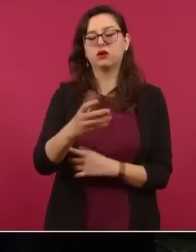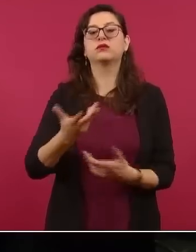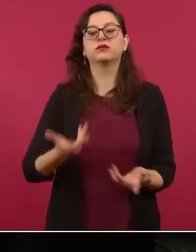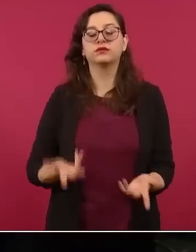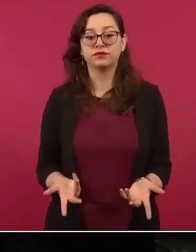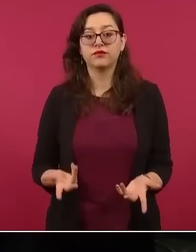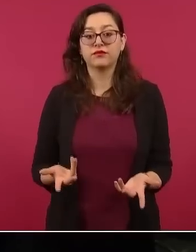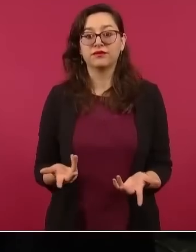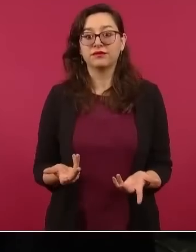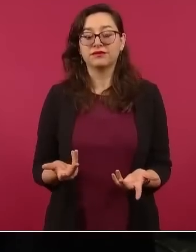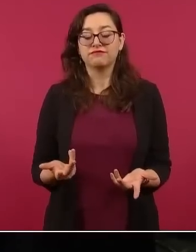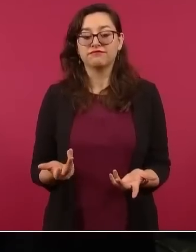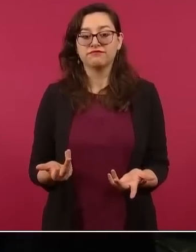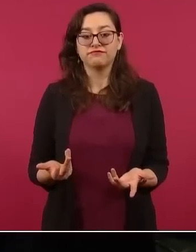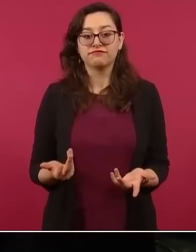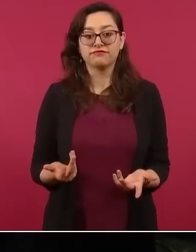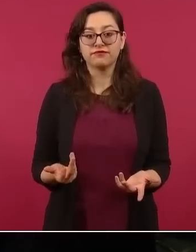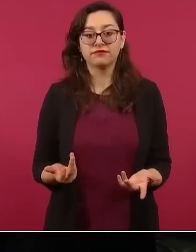Además,